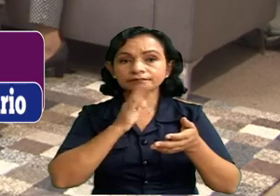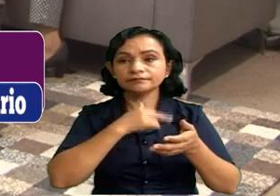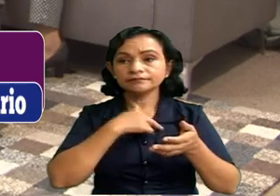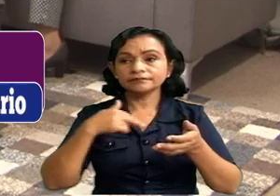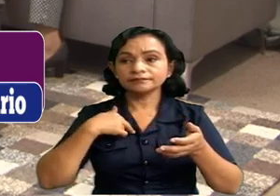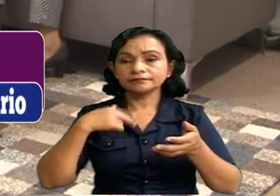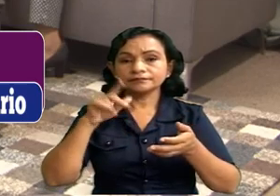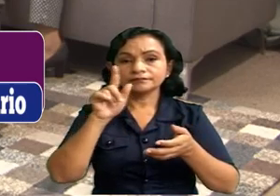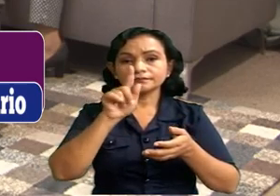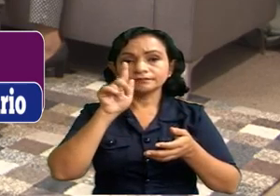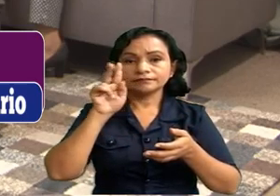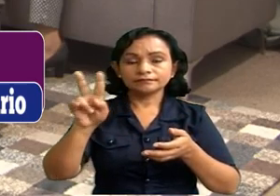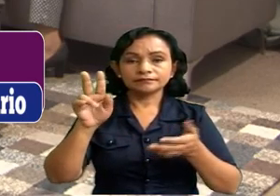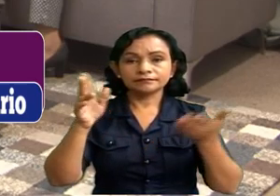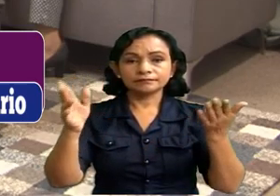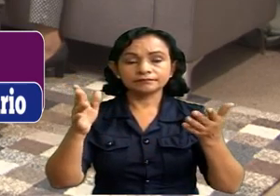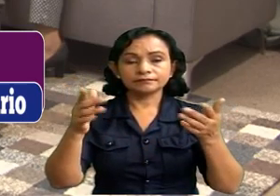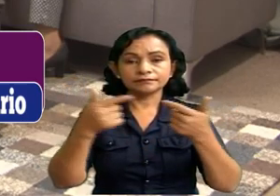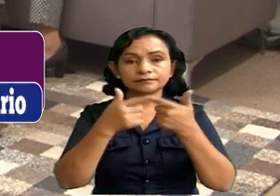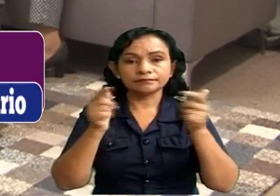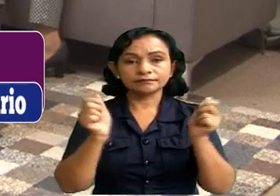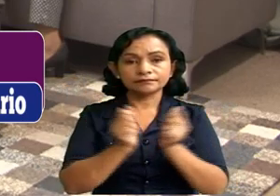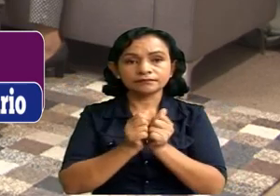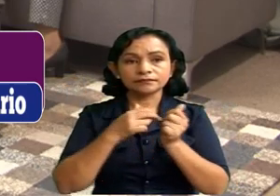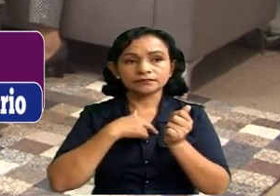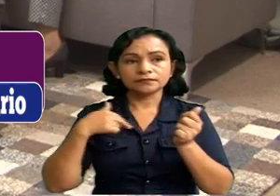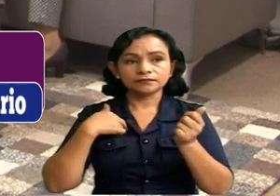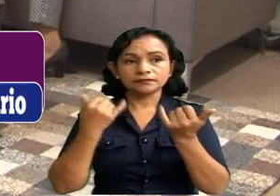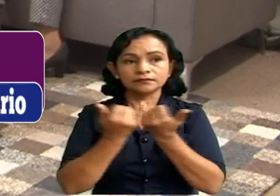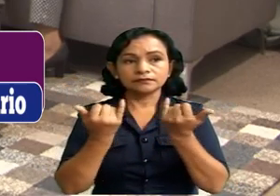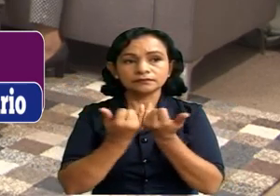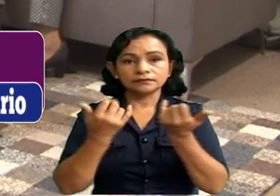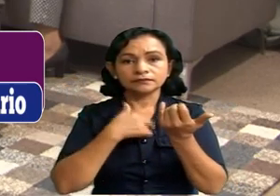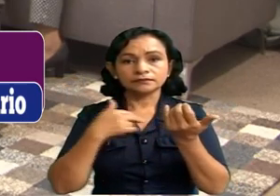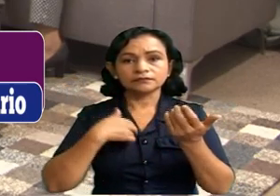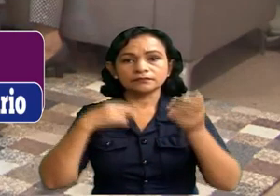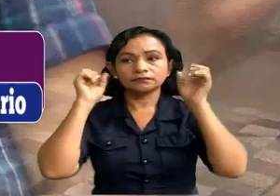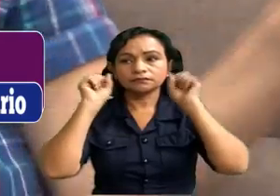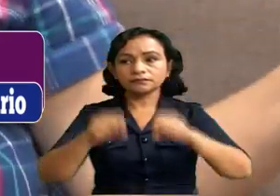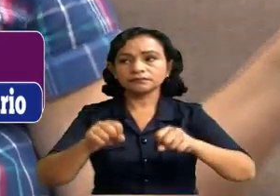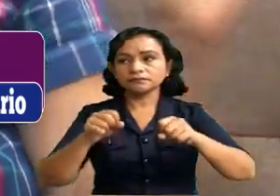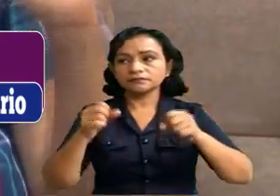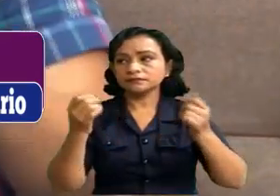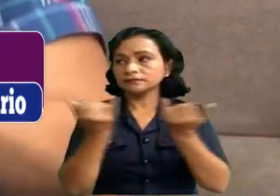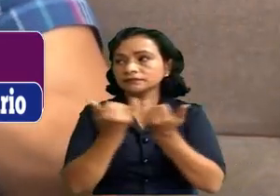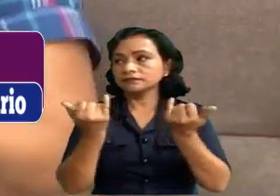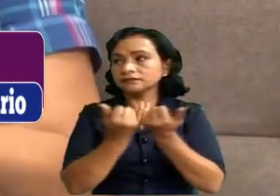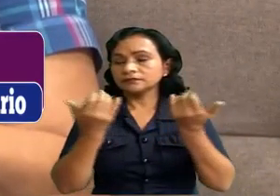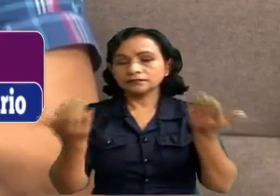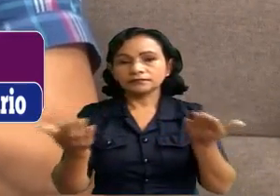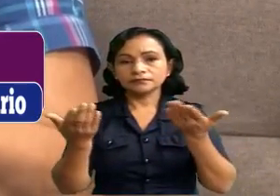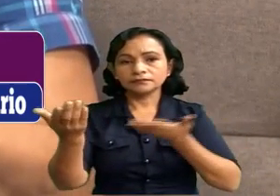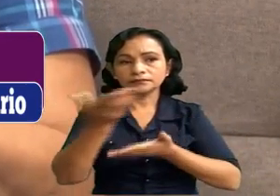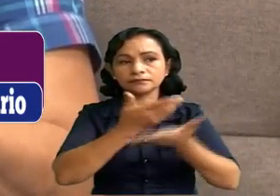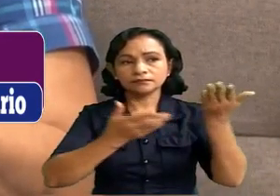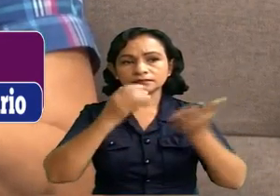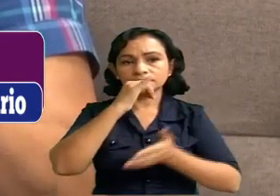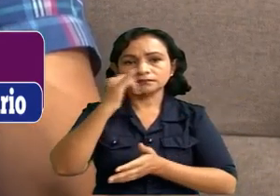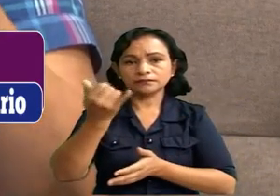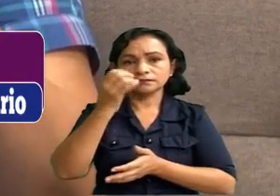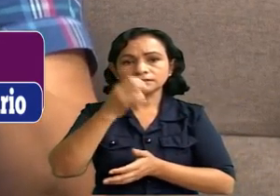medios de comunicación son un poder, pero es un poder que también está perdiendo capacidad. Porque si algo comparto con Johanna es lo que ella